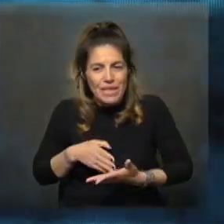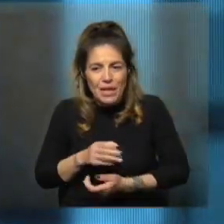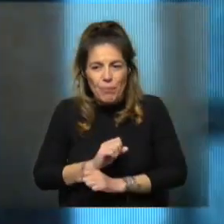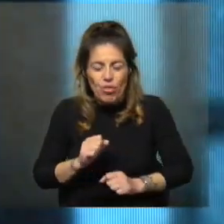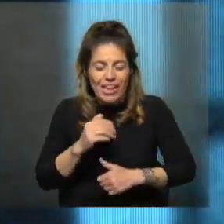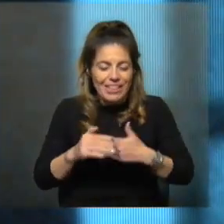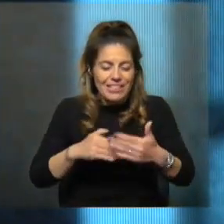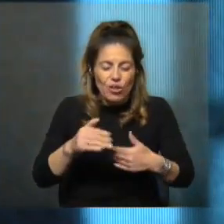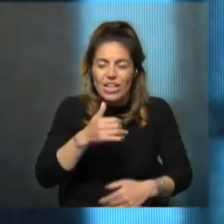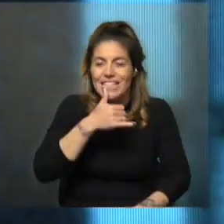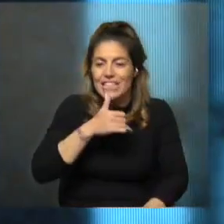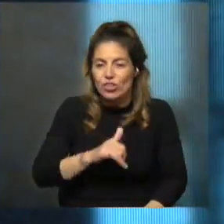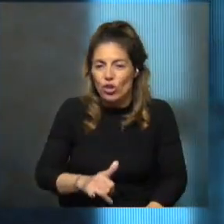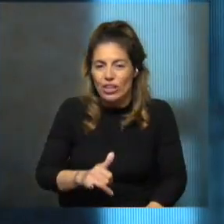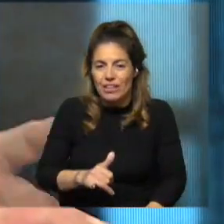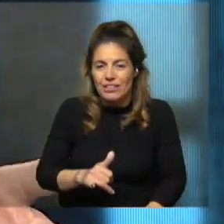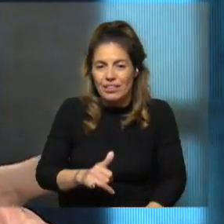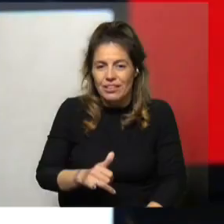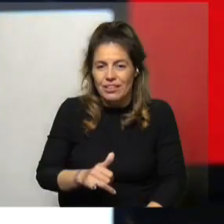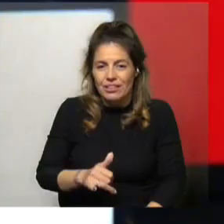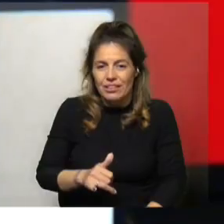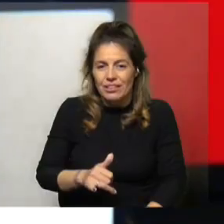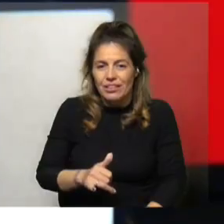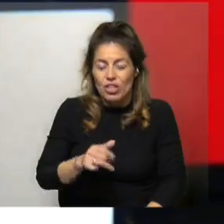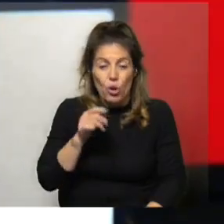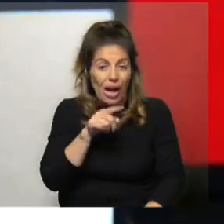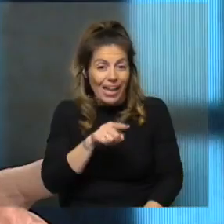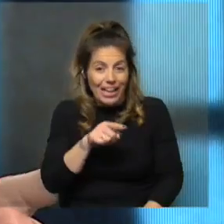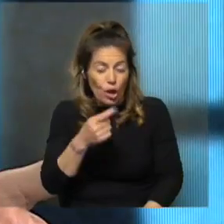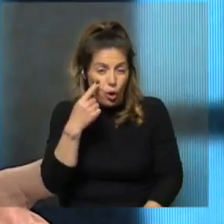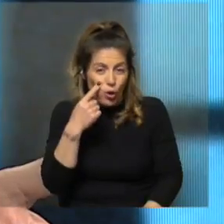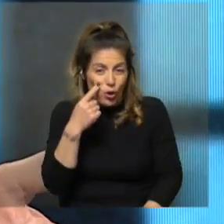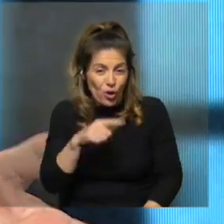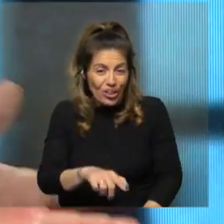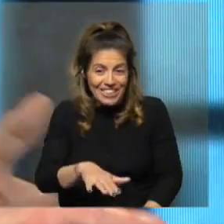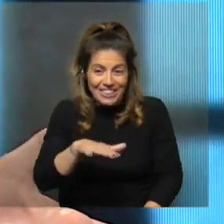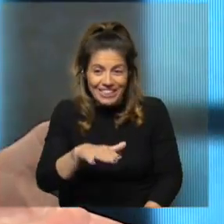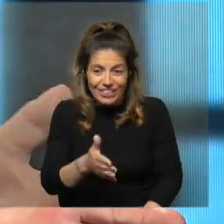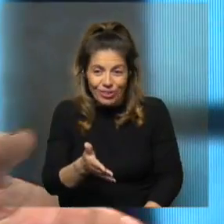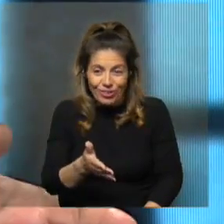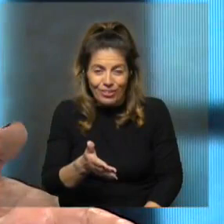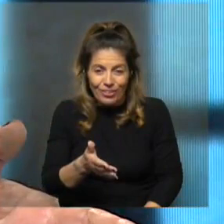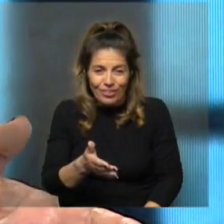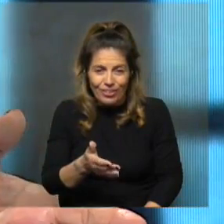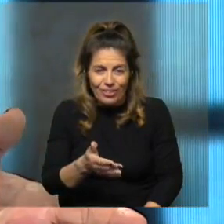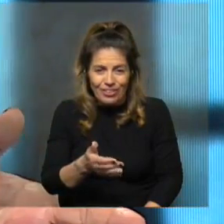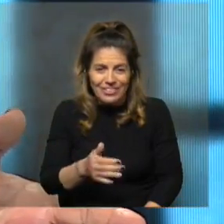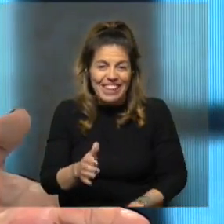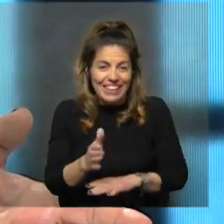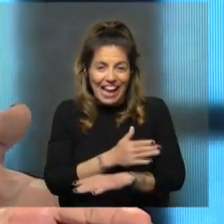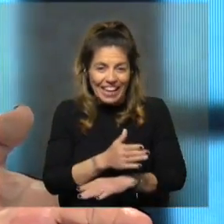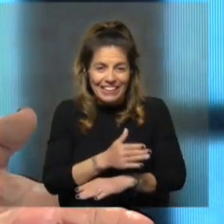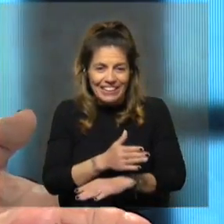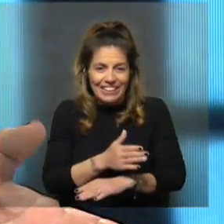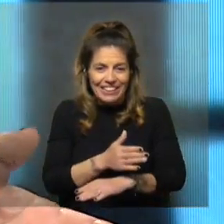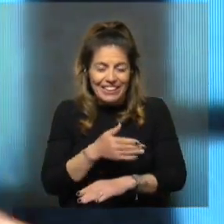desarrollar historias que por último yo a él lo conozco desde que era chiquitito desde antes de que fueras